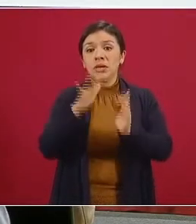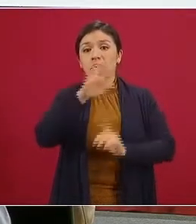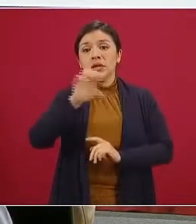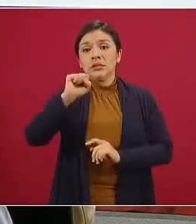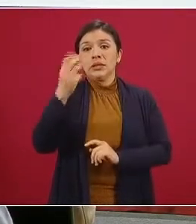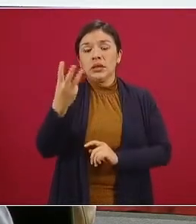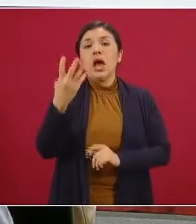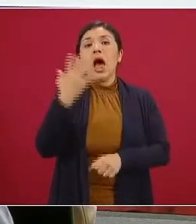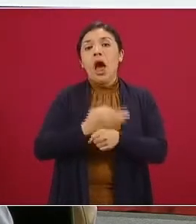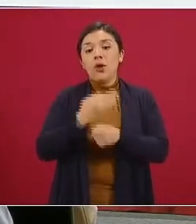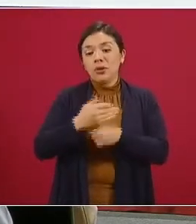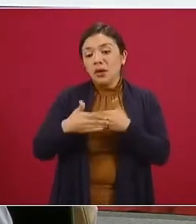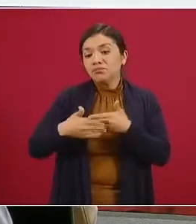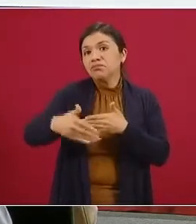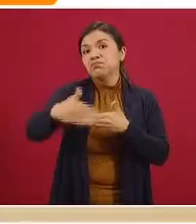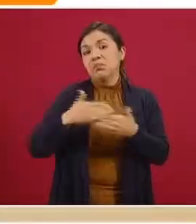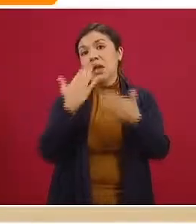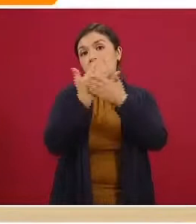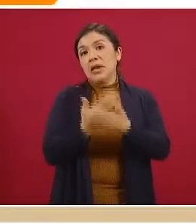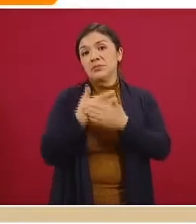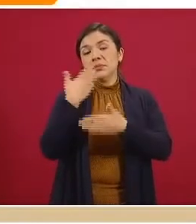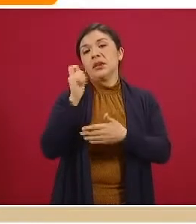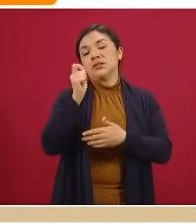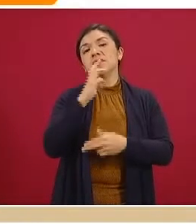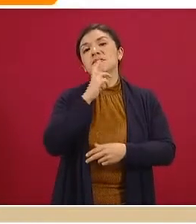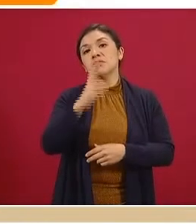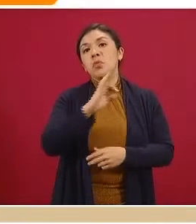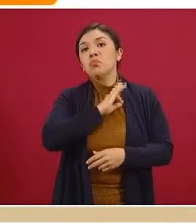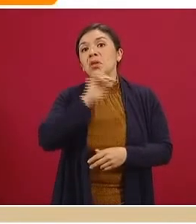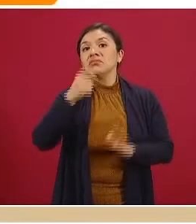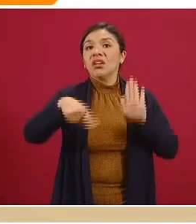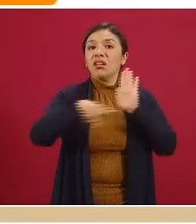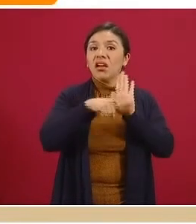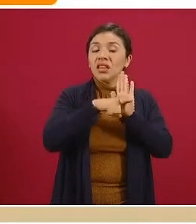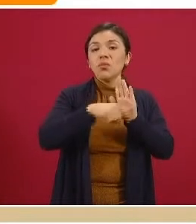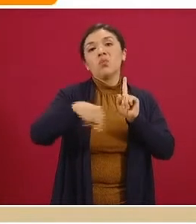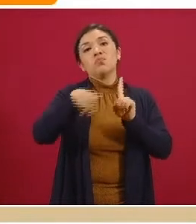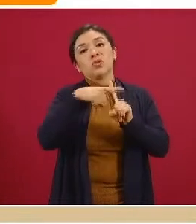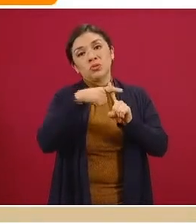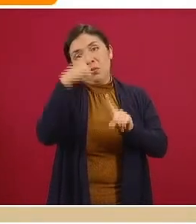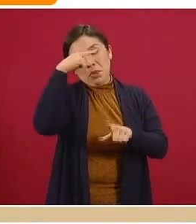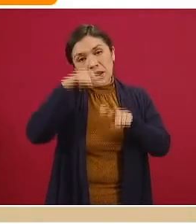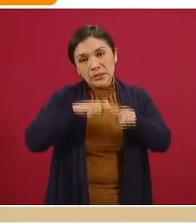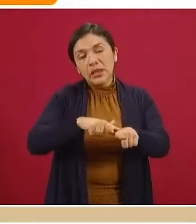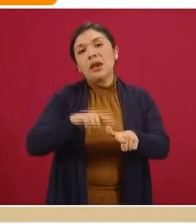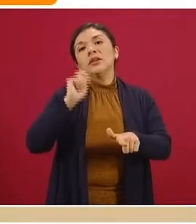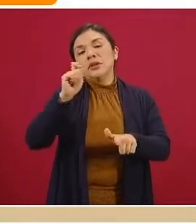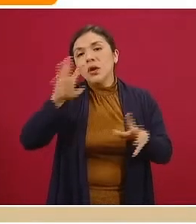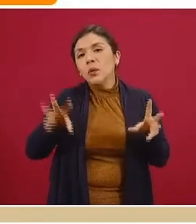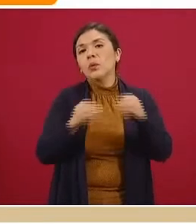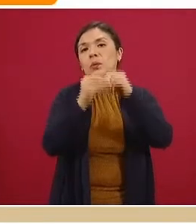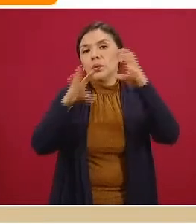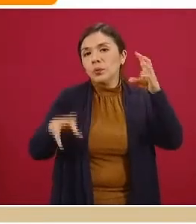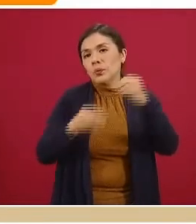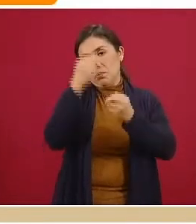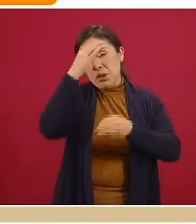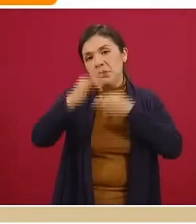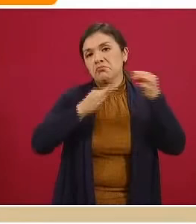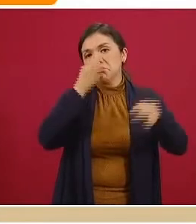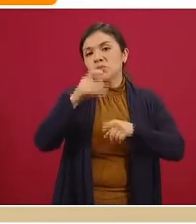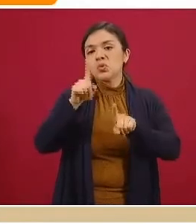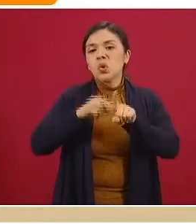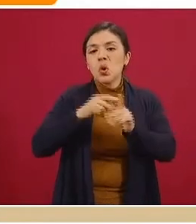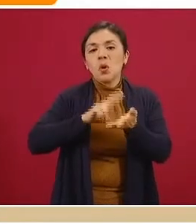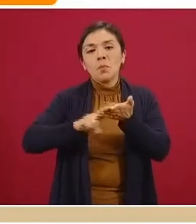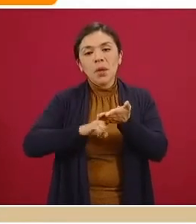35.563 sí estamos esperando un resultado que pueda ser negativo, positivo, para seguir en su momento integrando las barras de